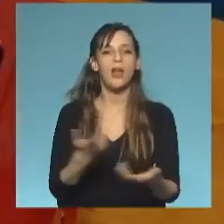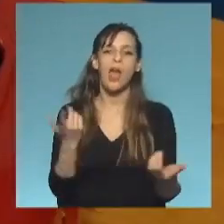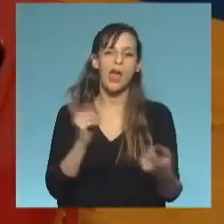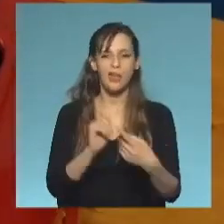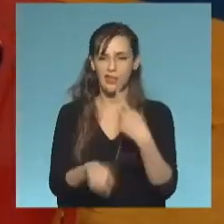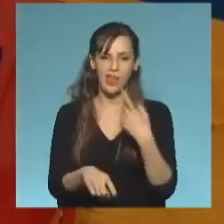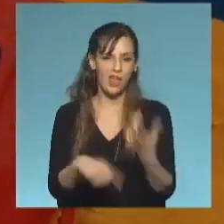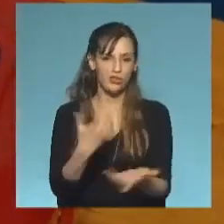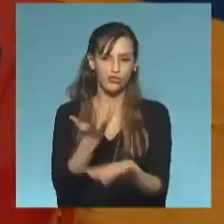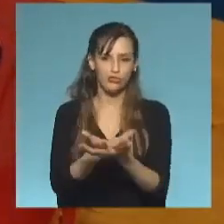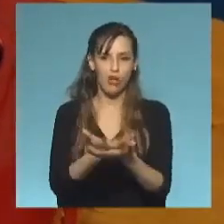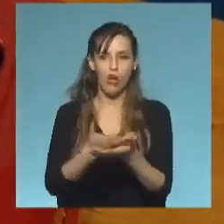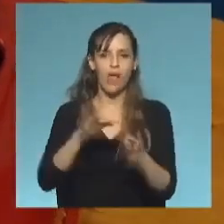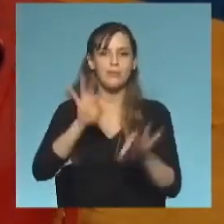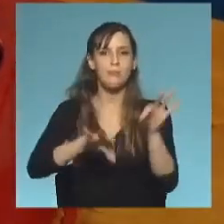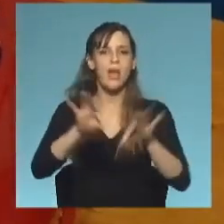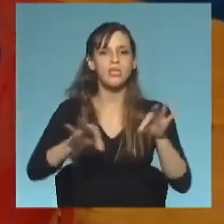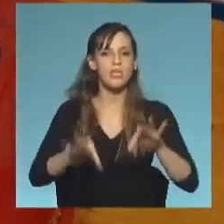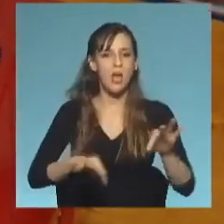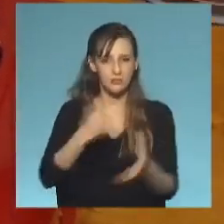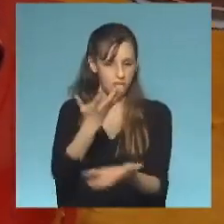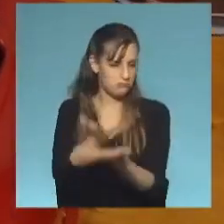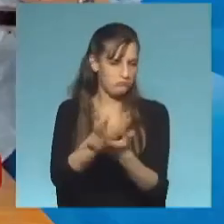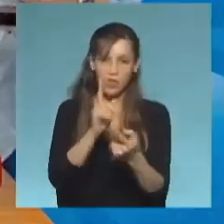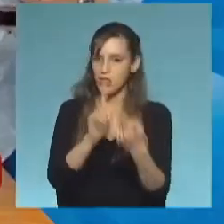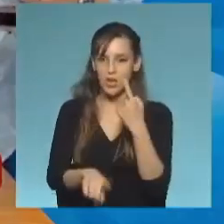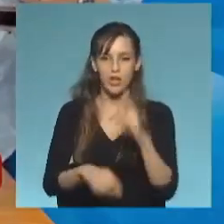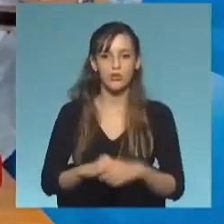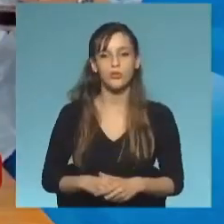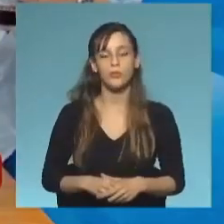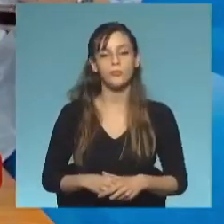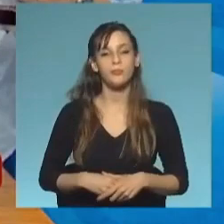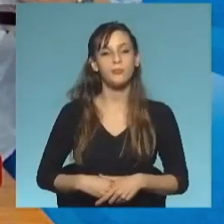¿no? Claro. Le vamos a poner también una cascarita.